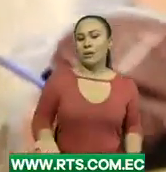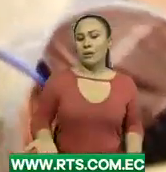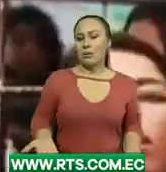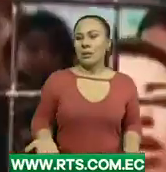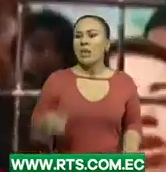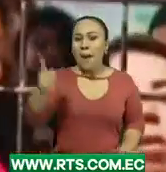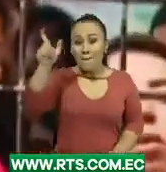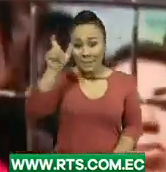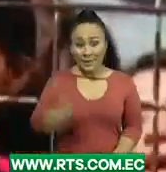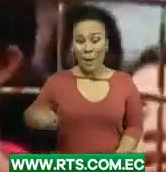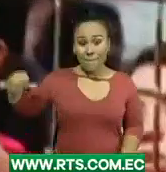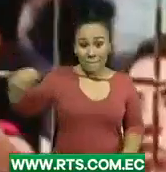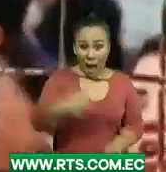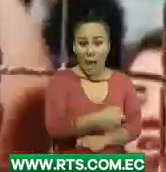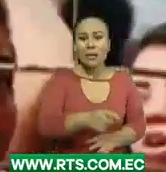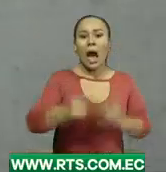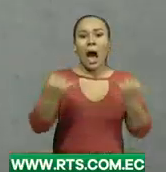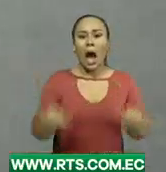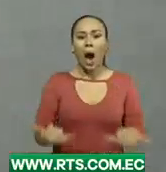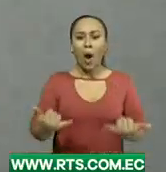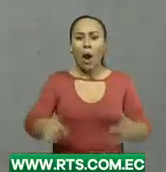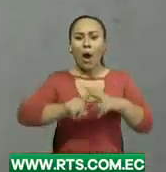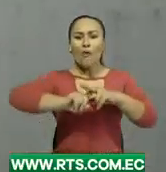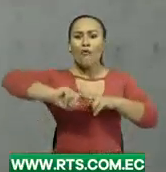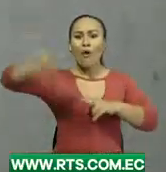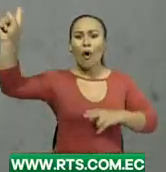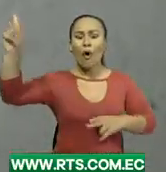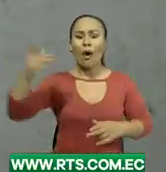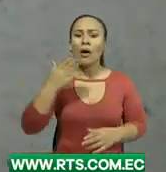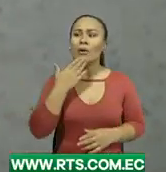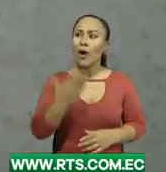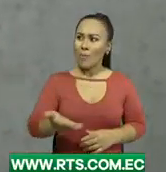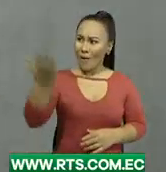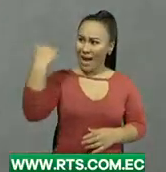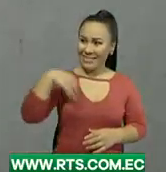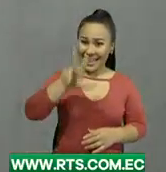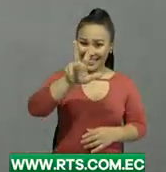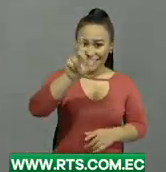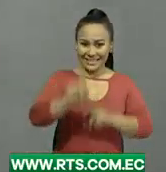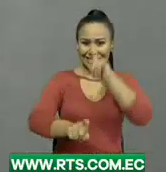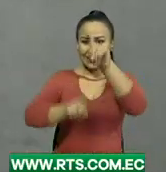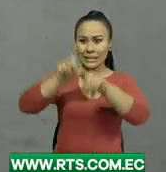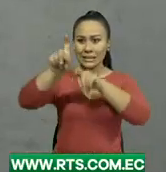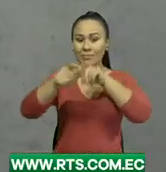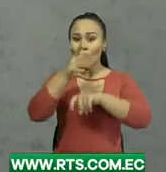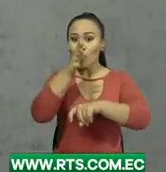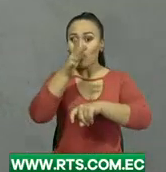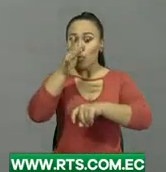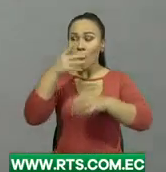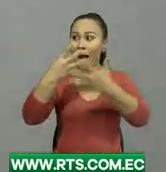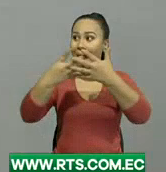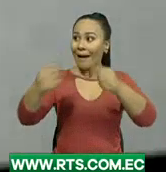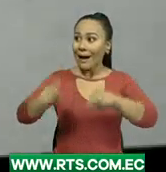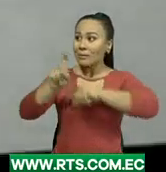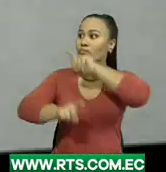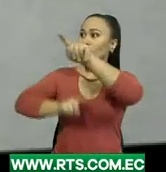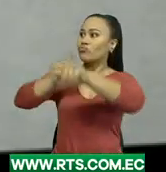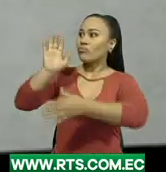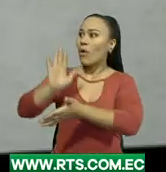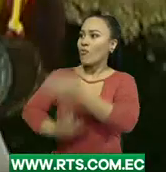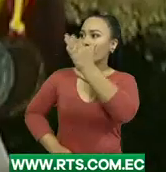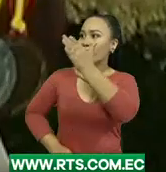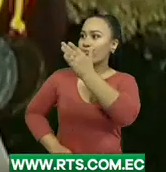pasado 27 de mayo, tres personas privadas de su libertad lograron burlar la seguridad de la penitenciaría y